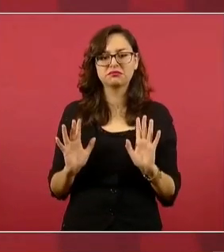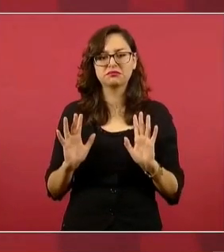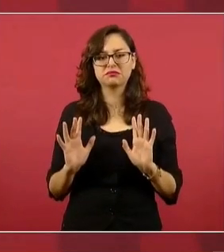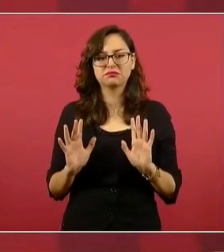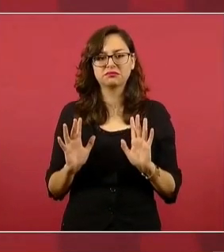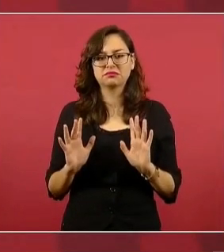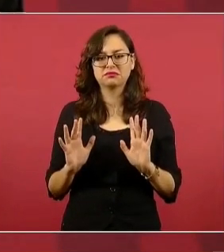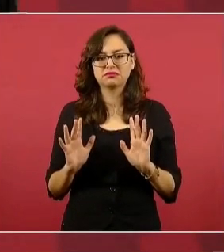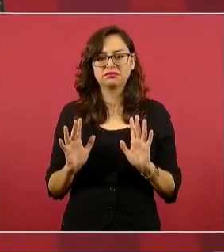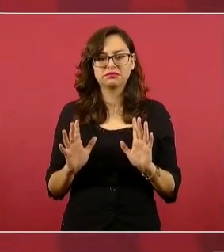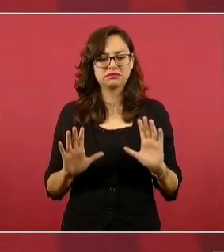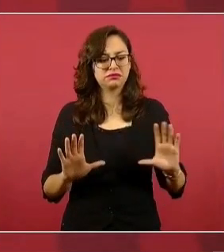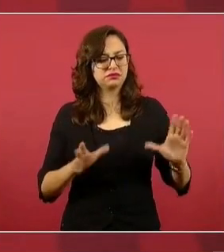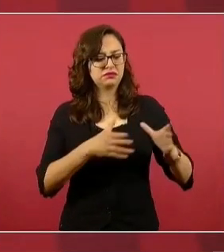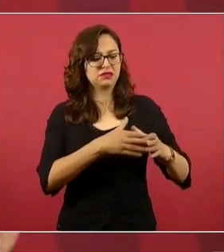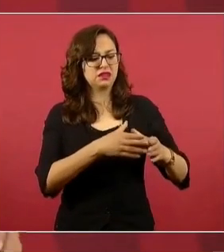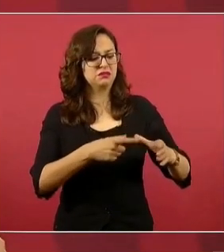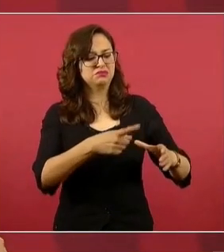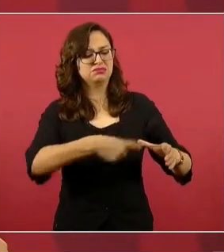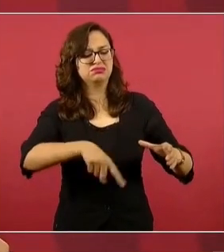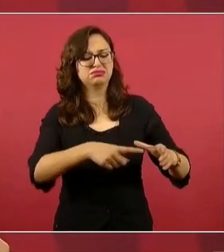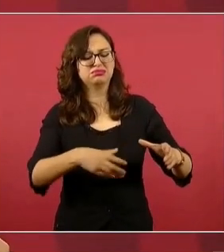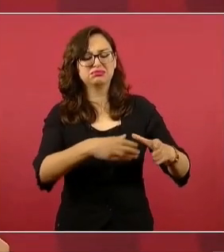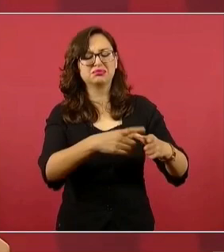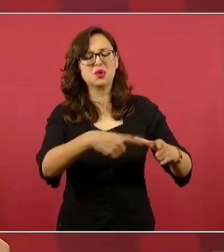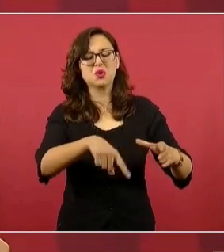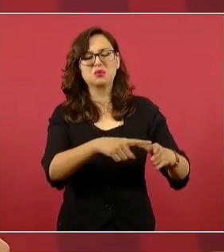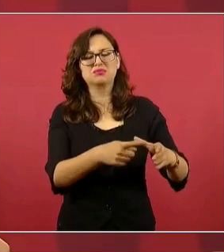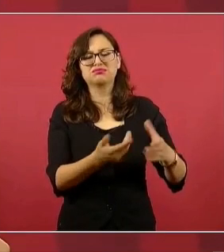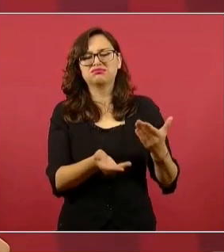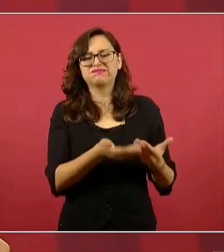frente a una pandilla de rufianes.